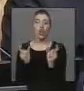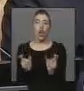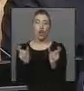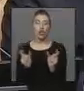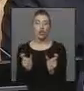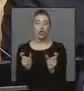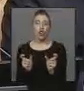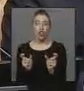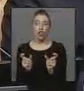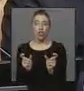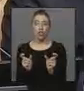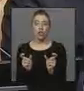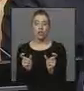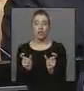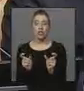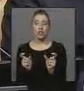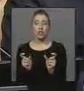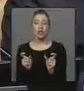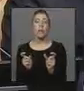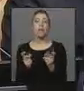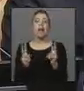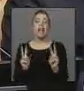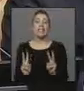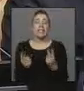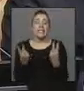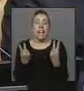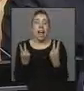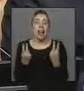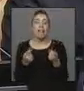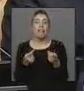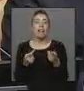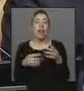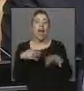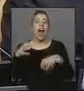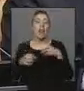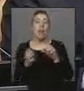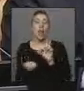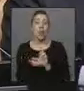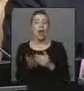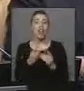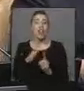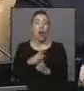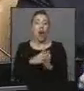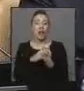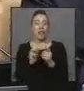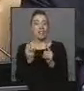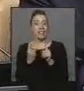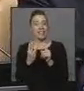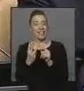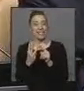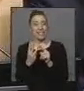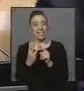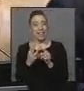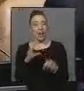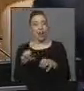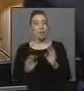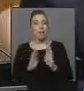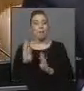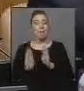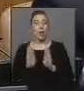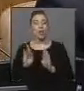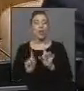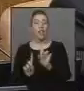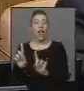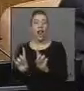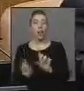controlado por la supervivencia de las especies en el lugar de origen. Y la tercera son aquellas especies protegidas en